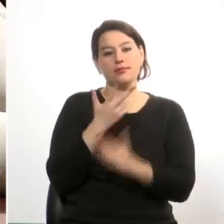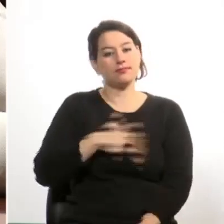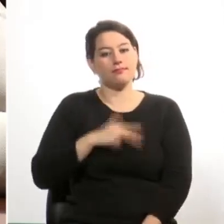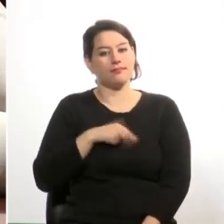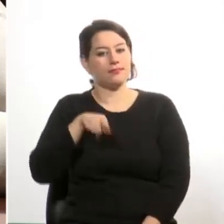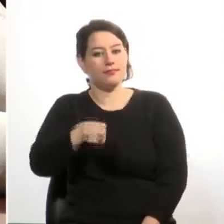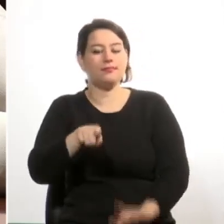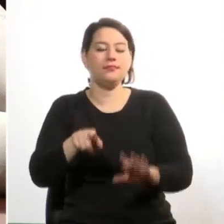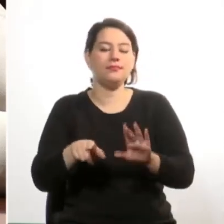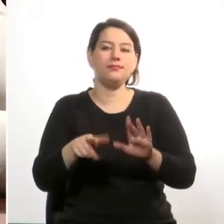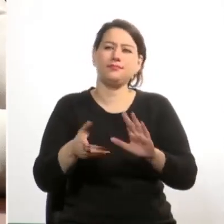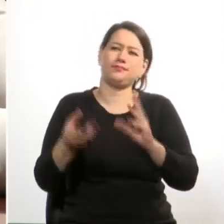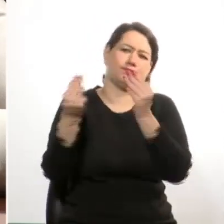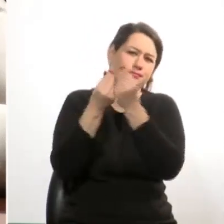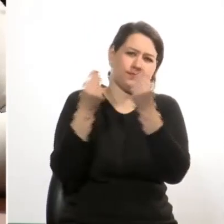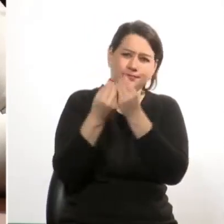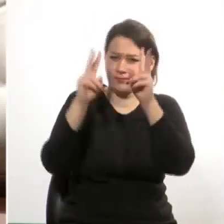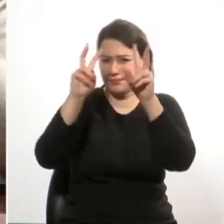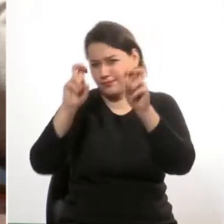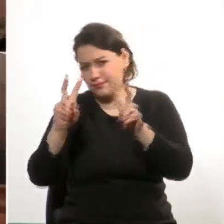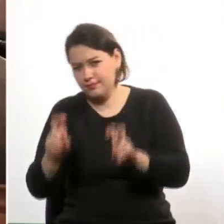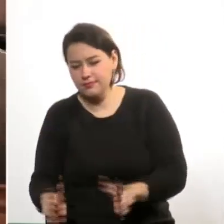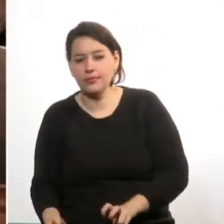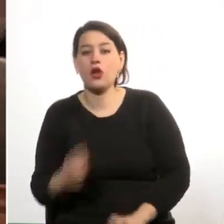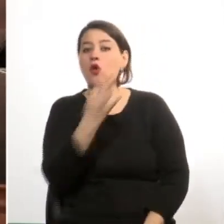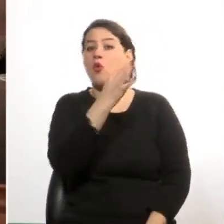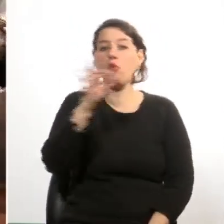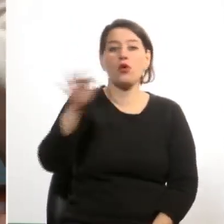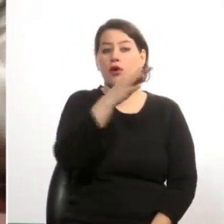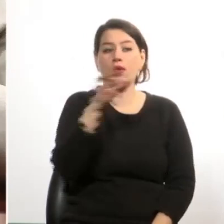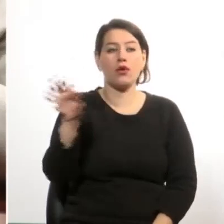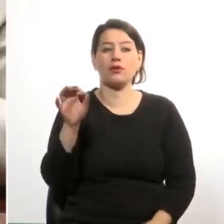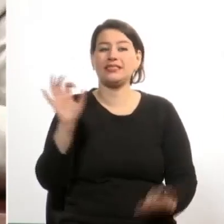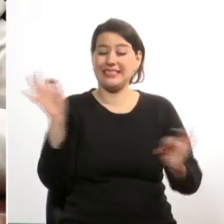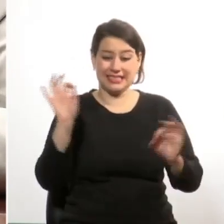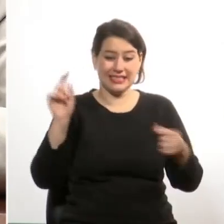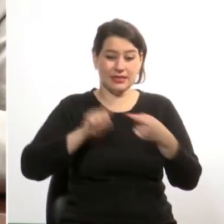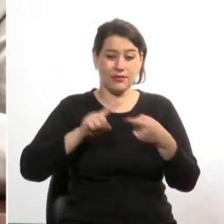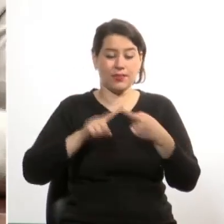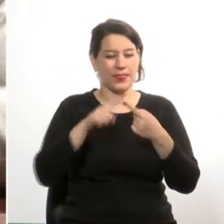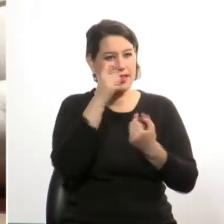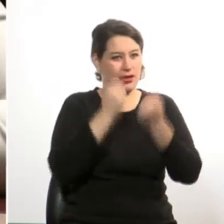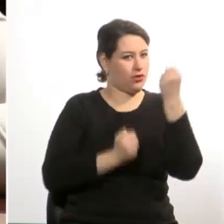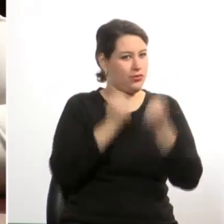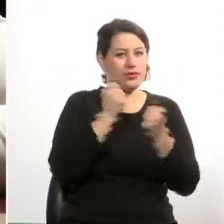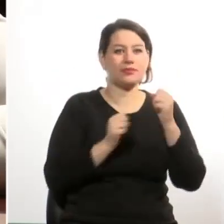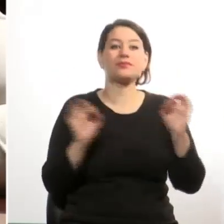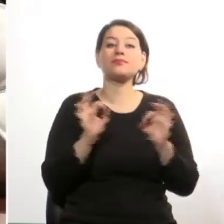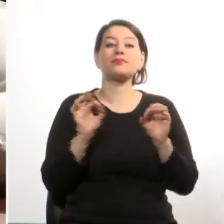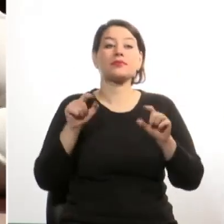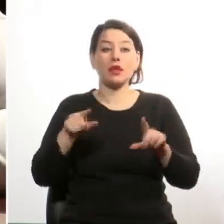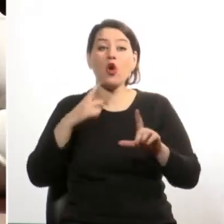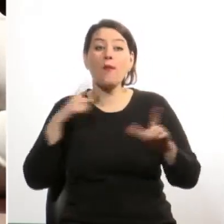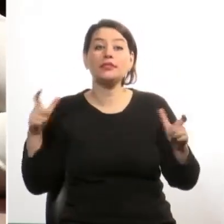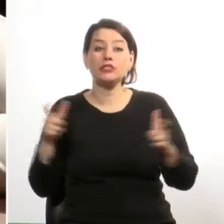se trataban infinidad de temas, en los únicos en los que no nos pusimos de acuerdo fue en lo económico. En esa